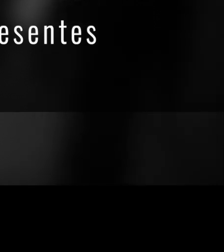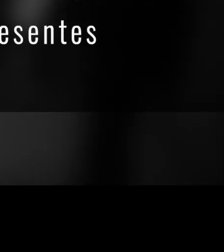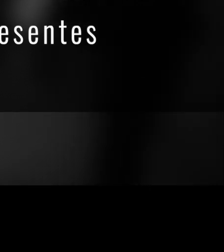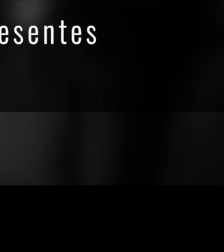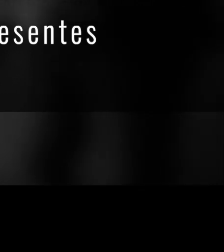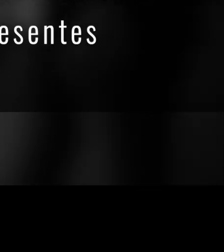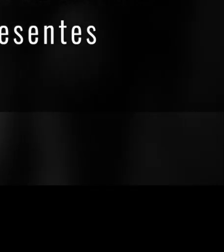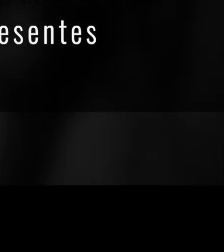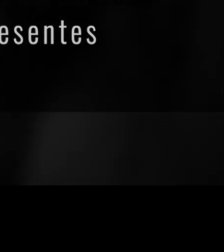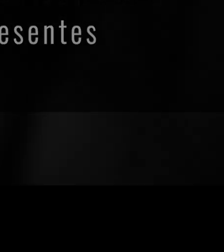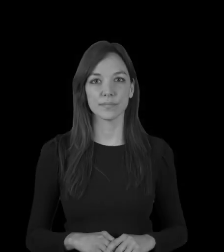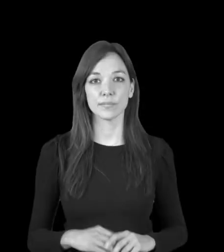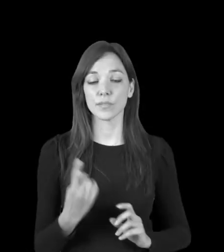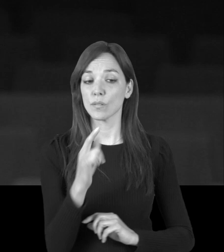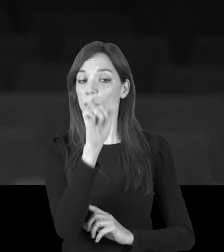de la sociedad.